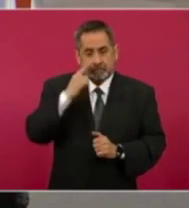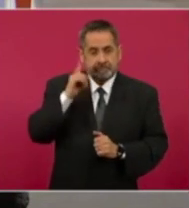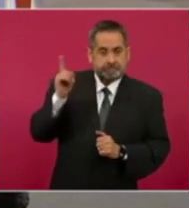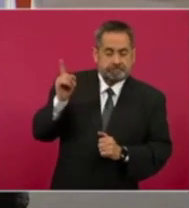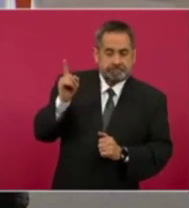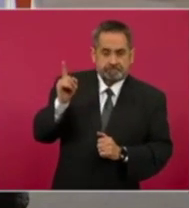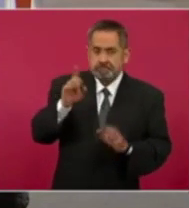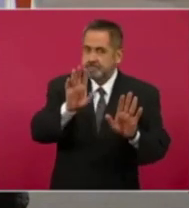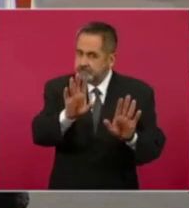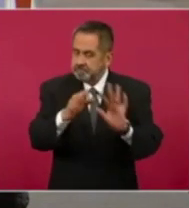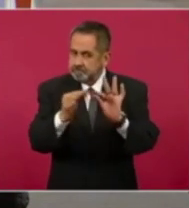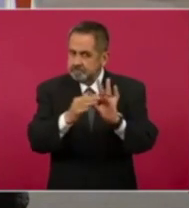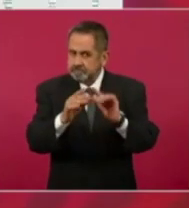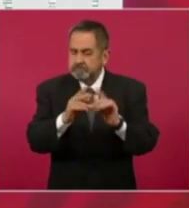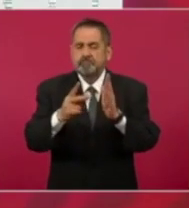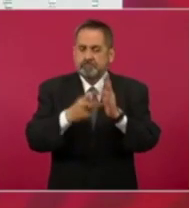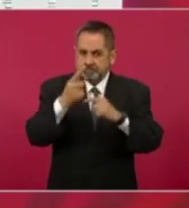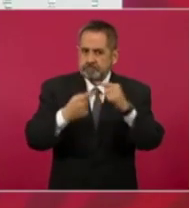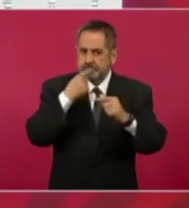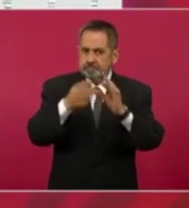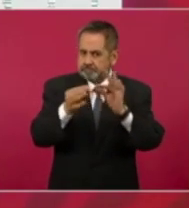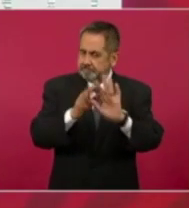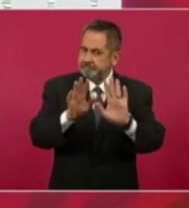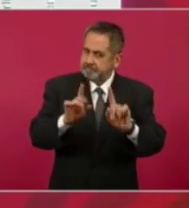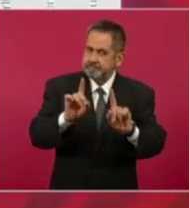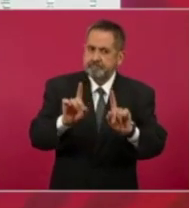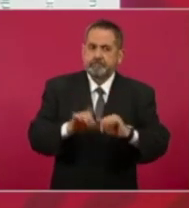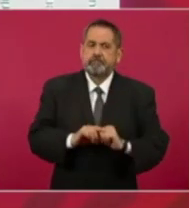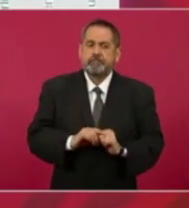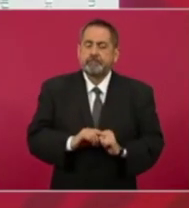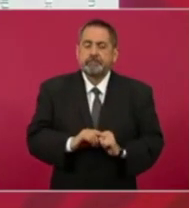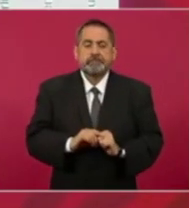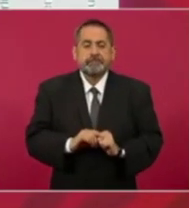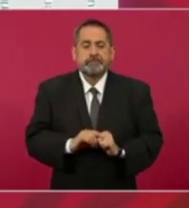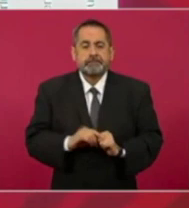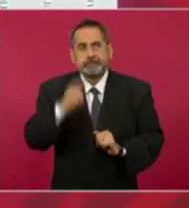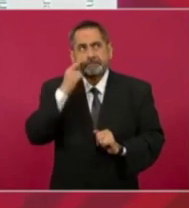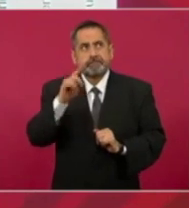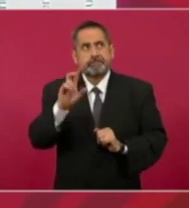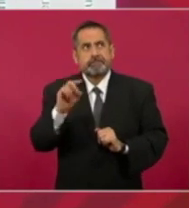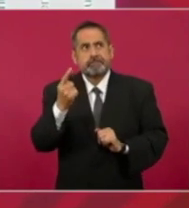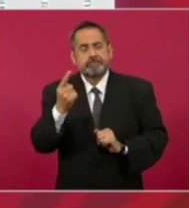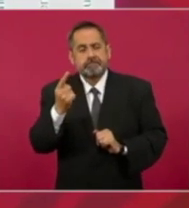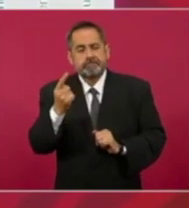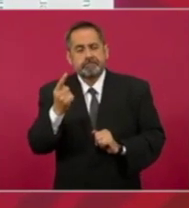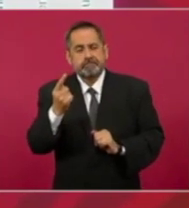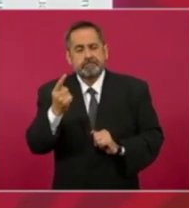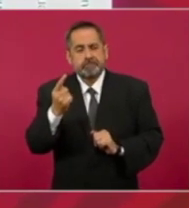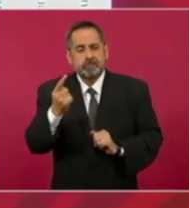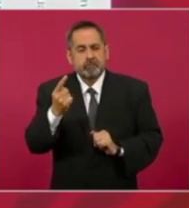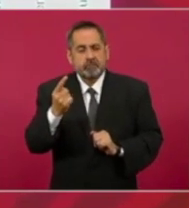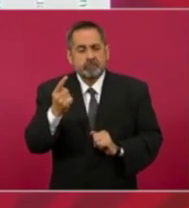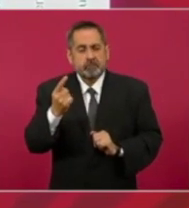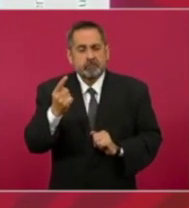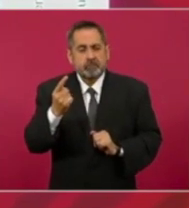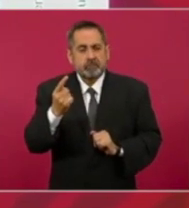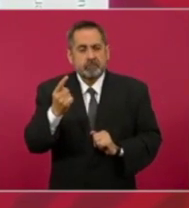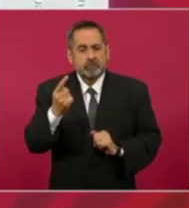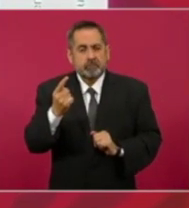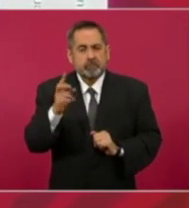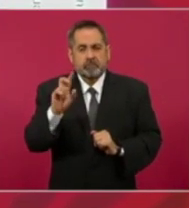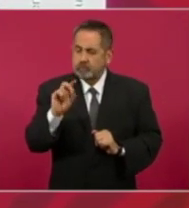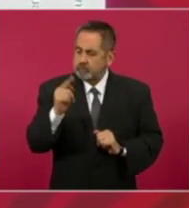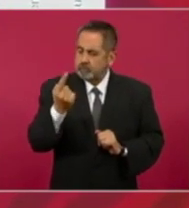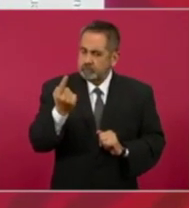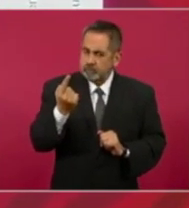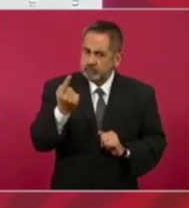habría que descontar, insisto, porque en el 31 el